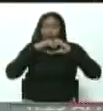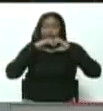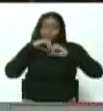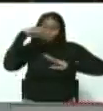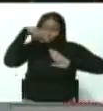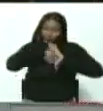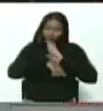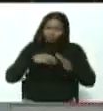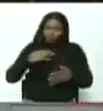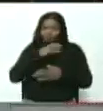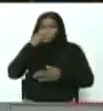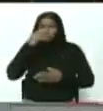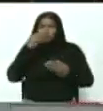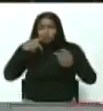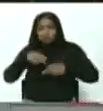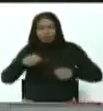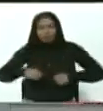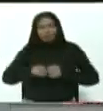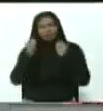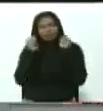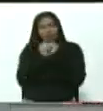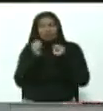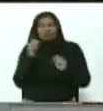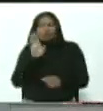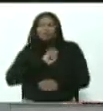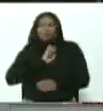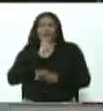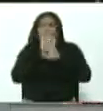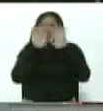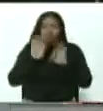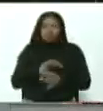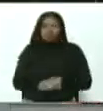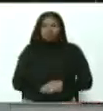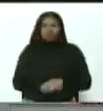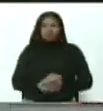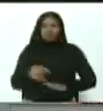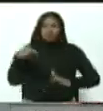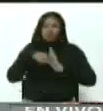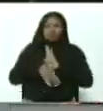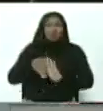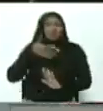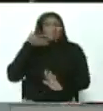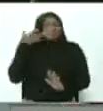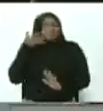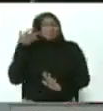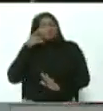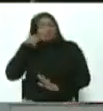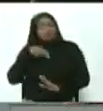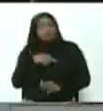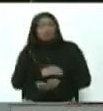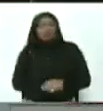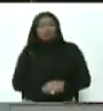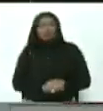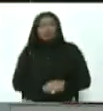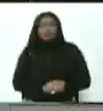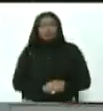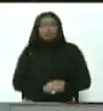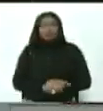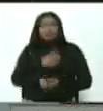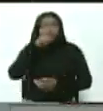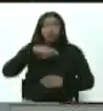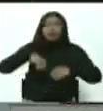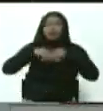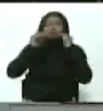en el alma raíces de Anzuategui y además una profunda admiración por el prócer José Antonio